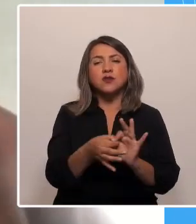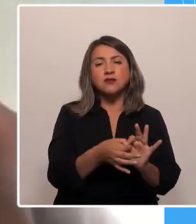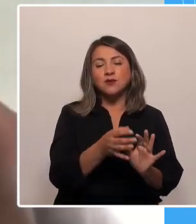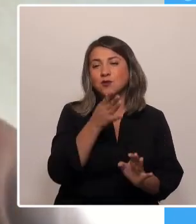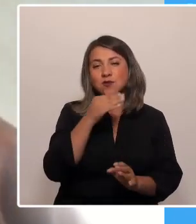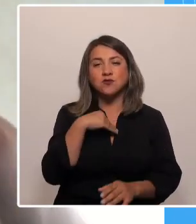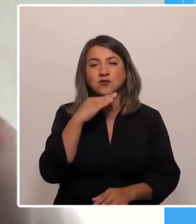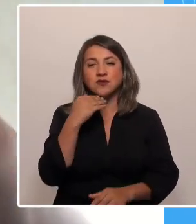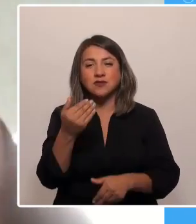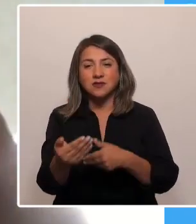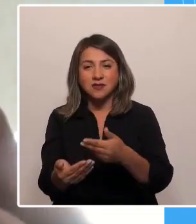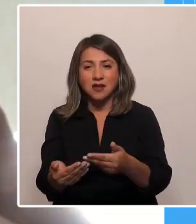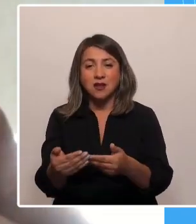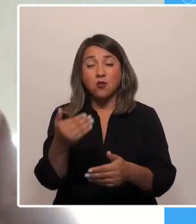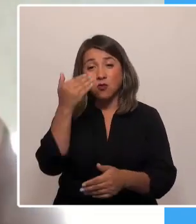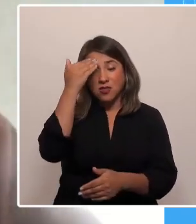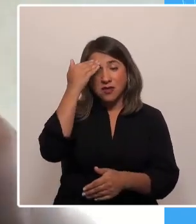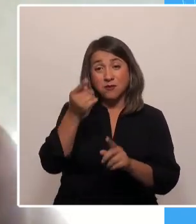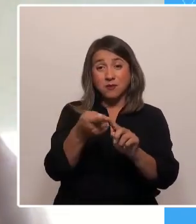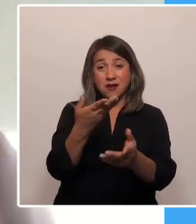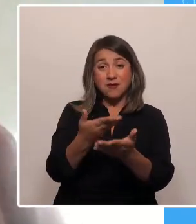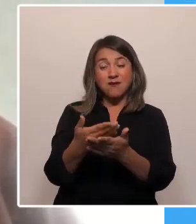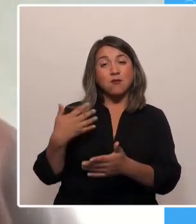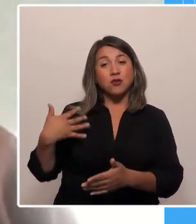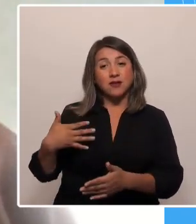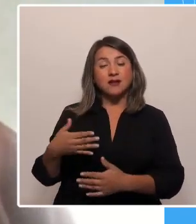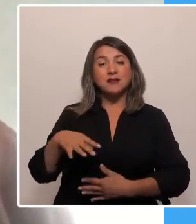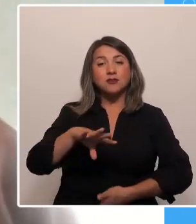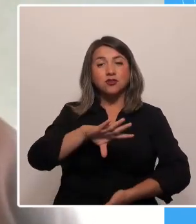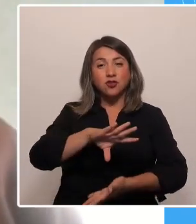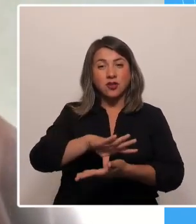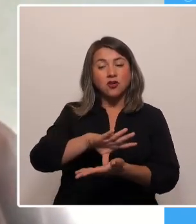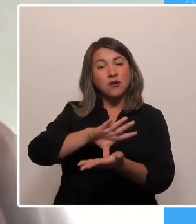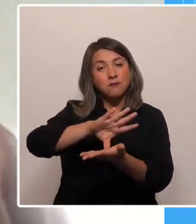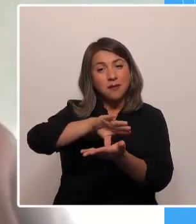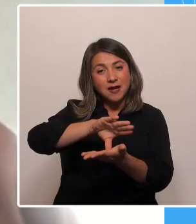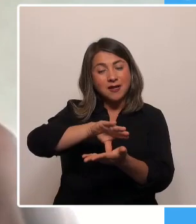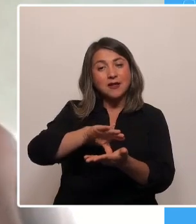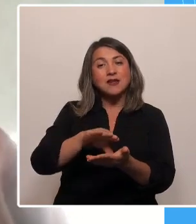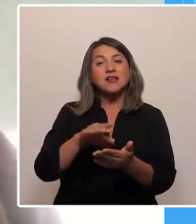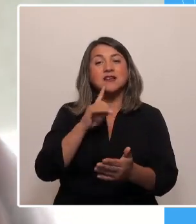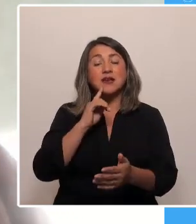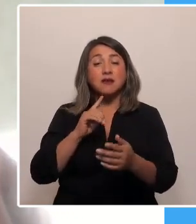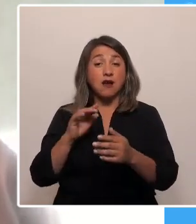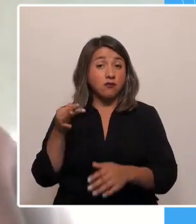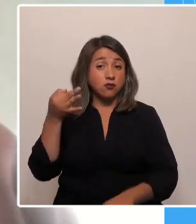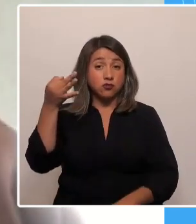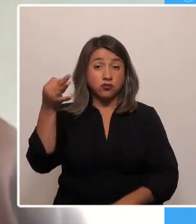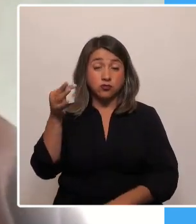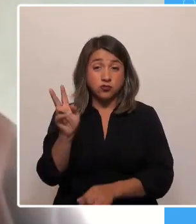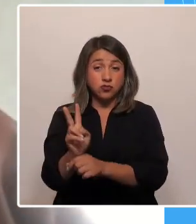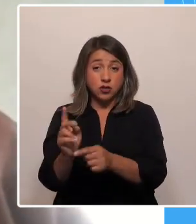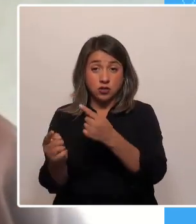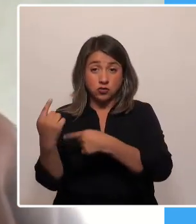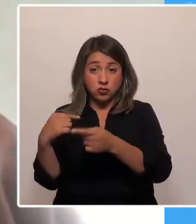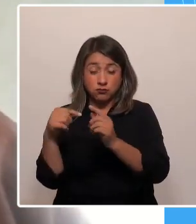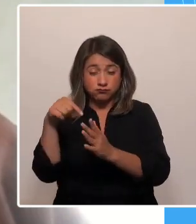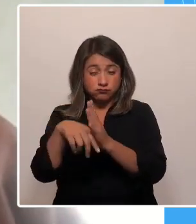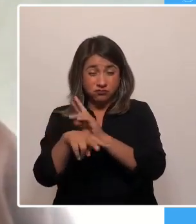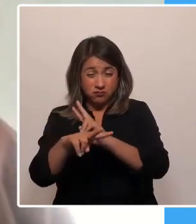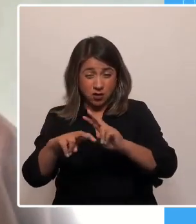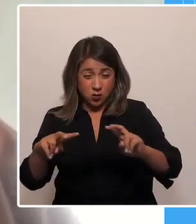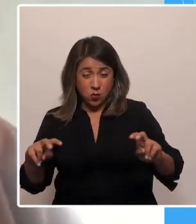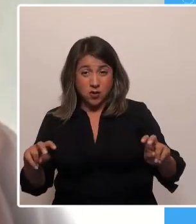en un día histórico para la patria, que va a ser estudiado por los historiadores el día de la mañana, porque vamos a aprobar en